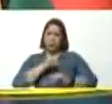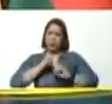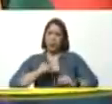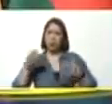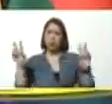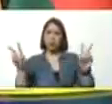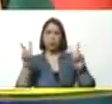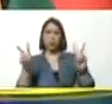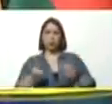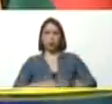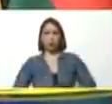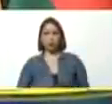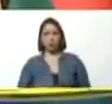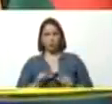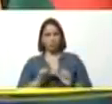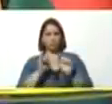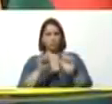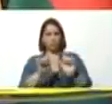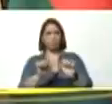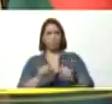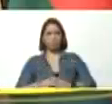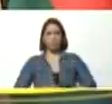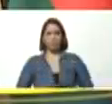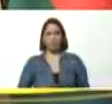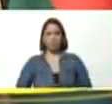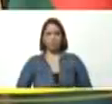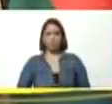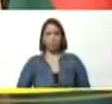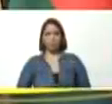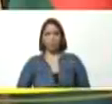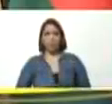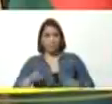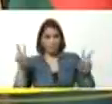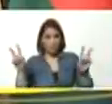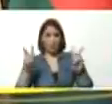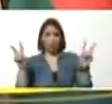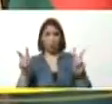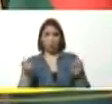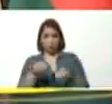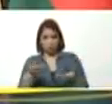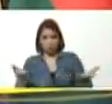victoria permanente. Y que estas victorias